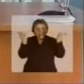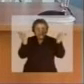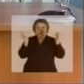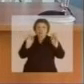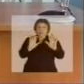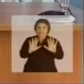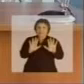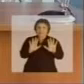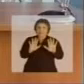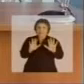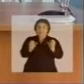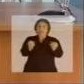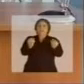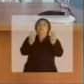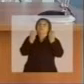¿Por qué